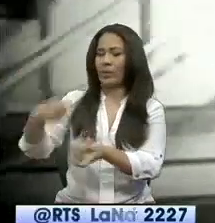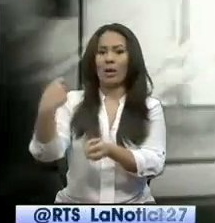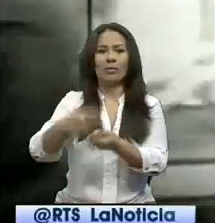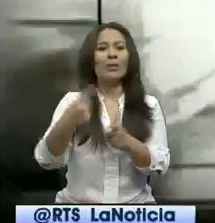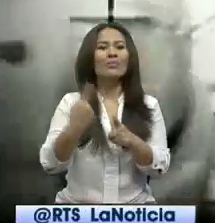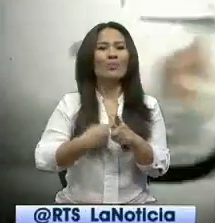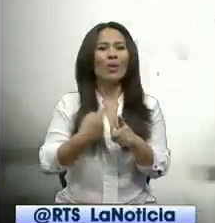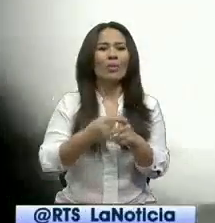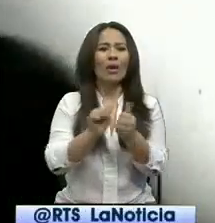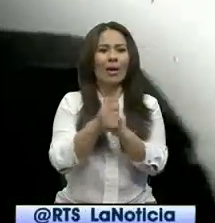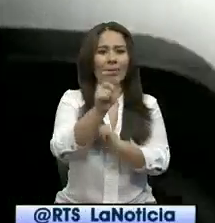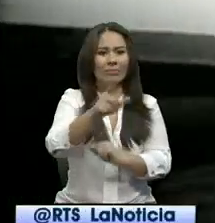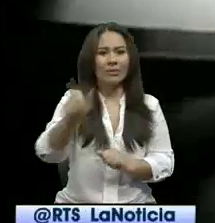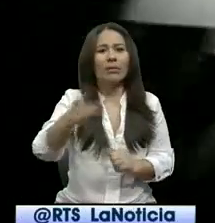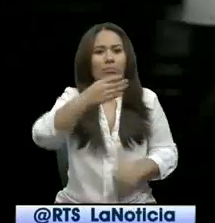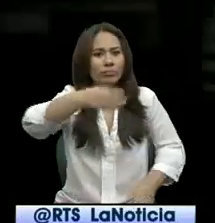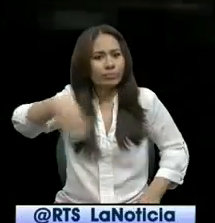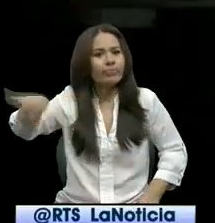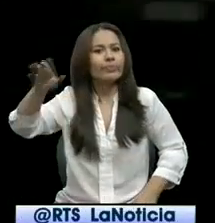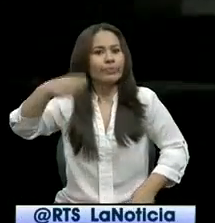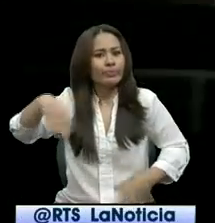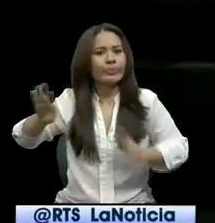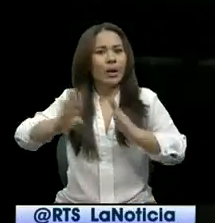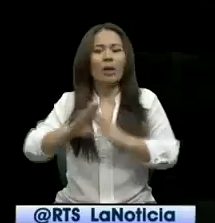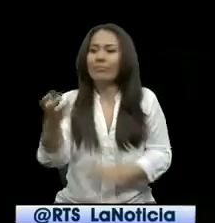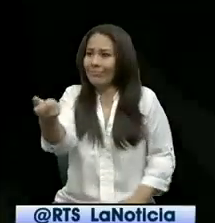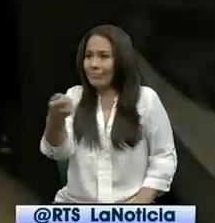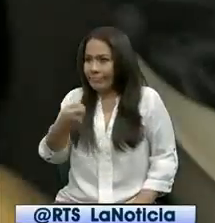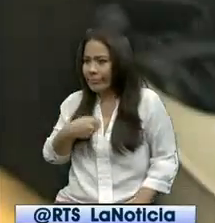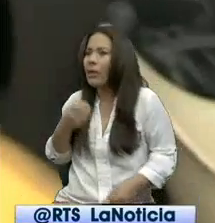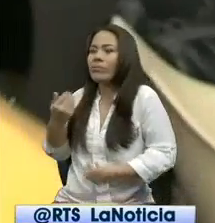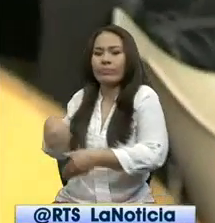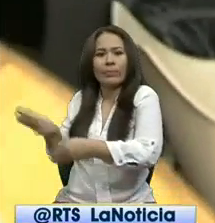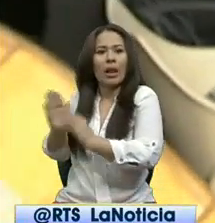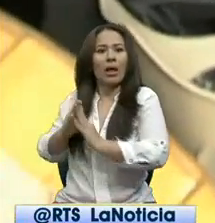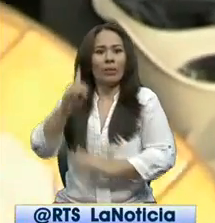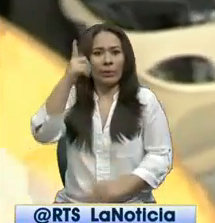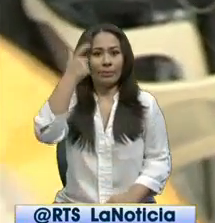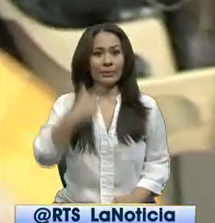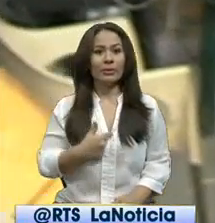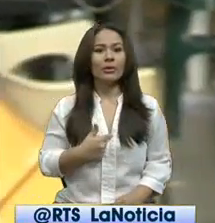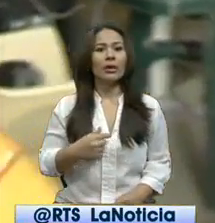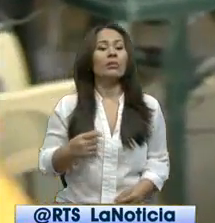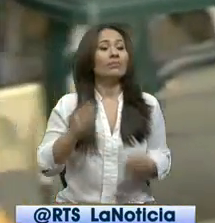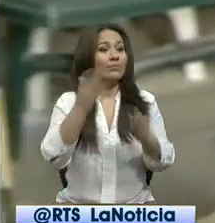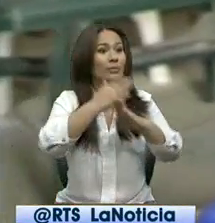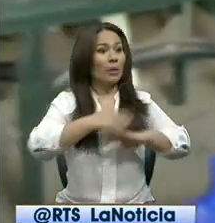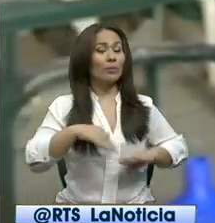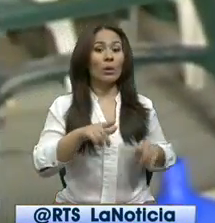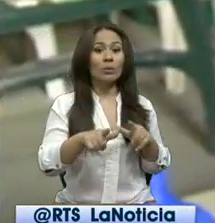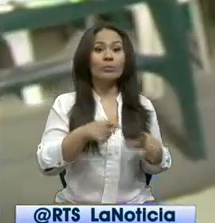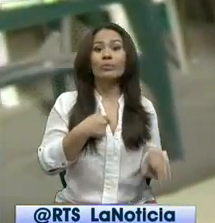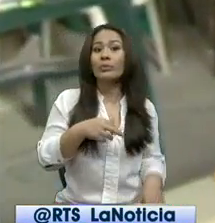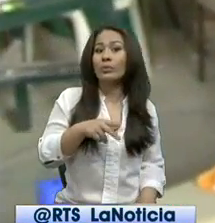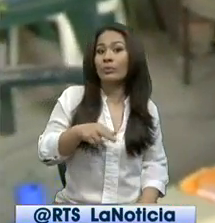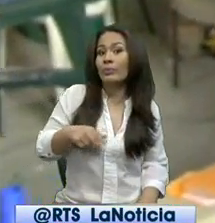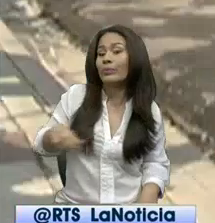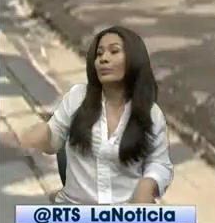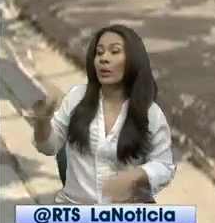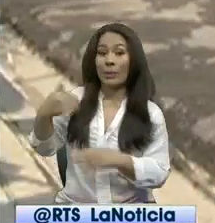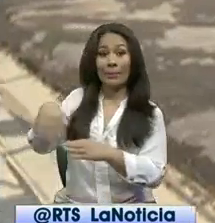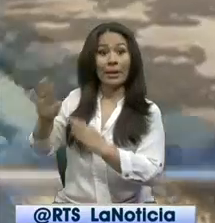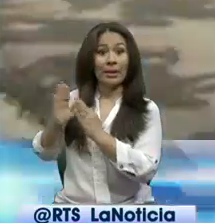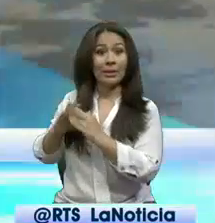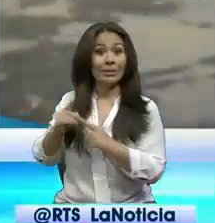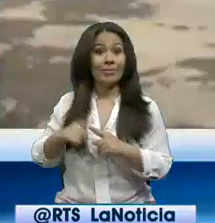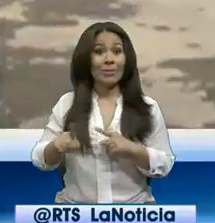cada obrero se retiraba conforme recibía su dinero. Uno de ellos salió del lugar pretendiendo retornar a casa,